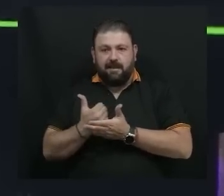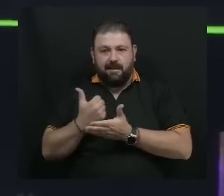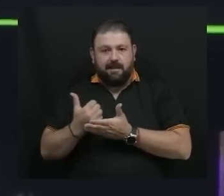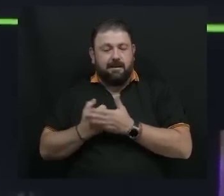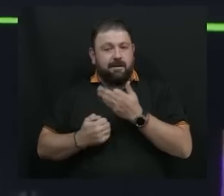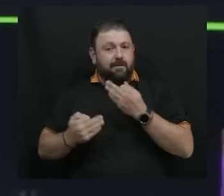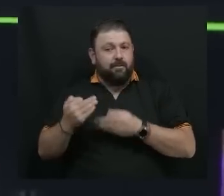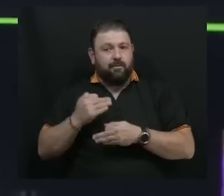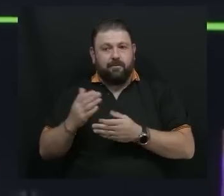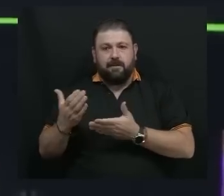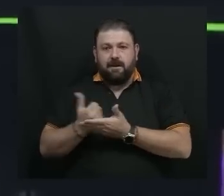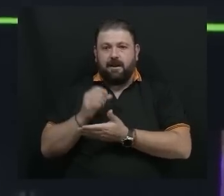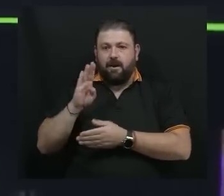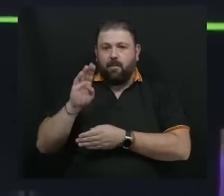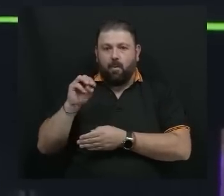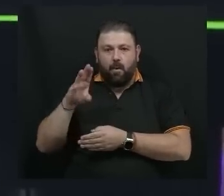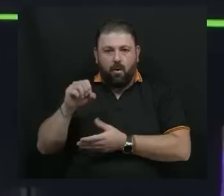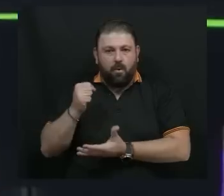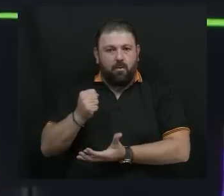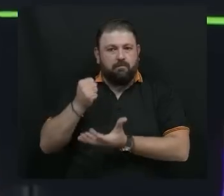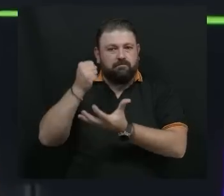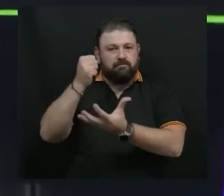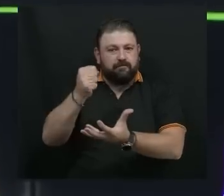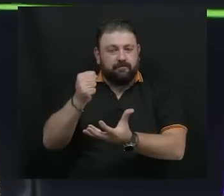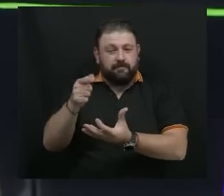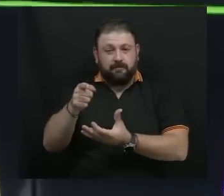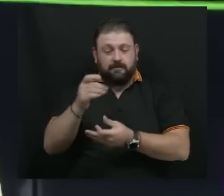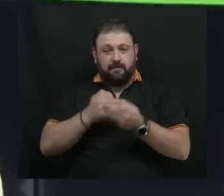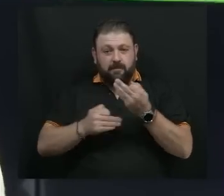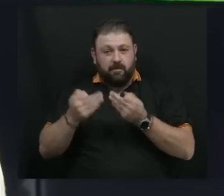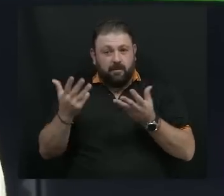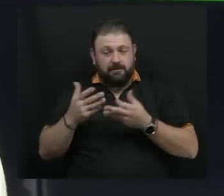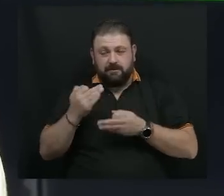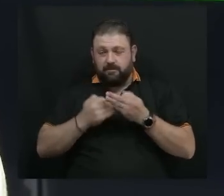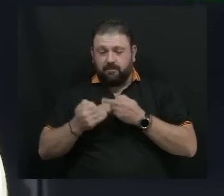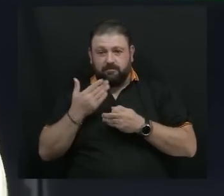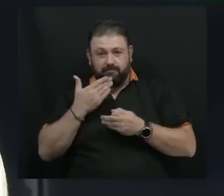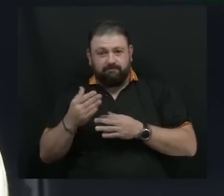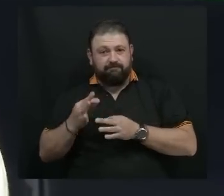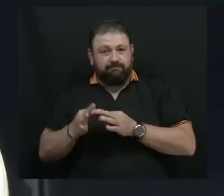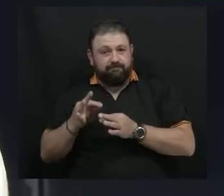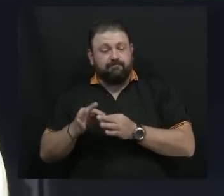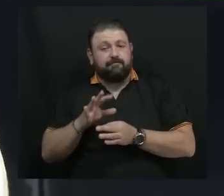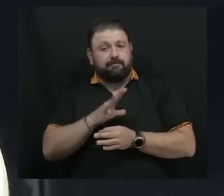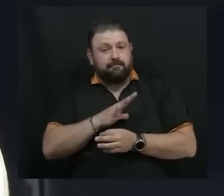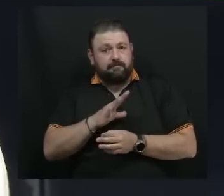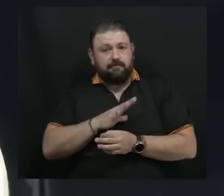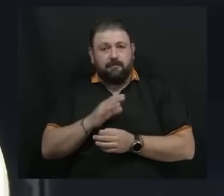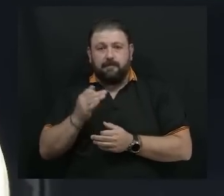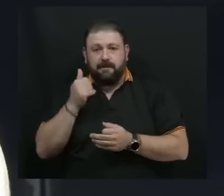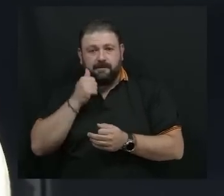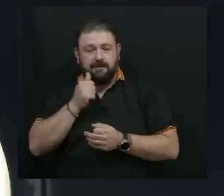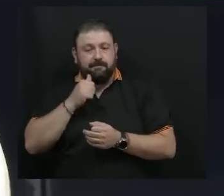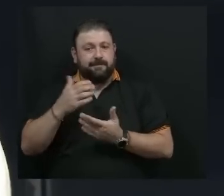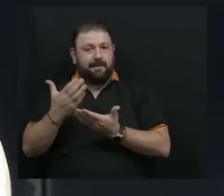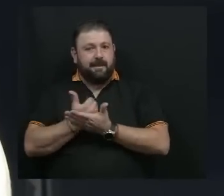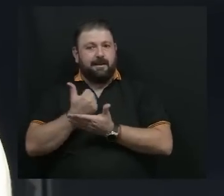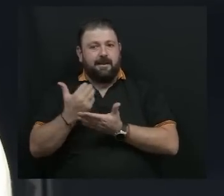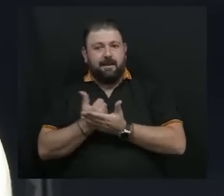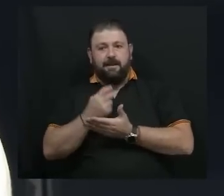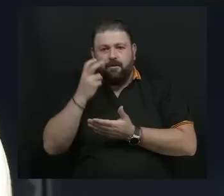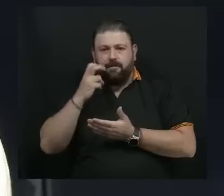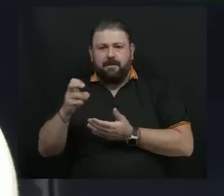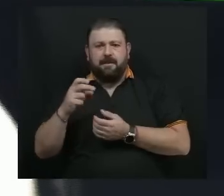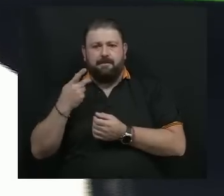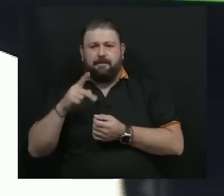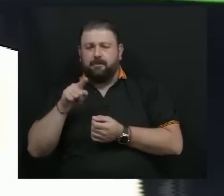novato. Si tú logras eso, como consecuencia hay un volumen, hay una producción y te ganas un viaje. Pero si tú